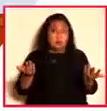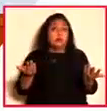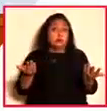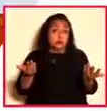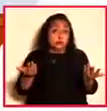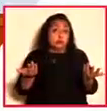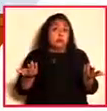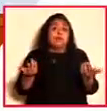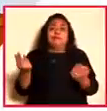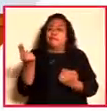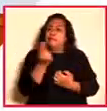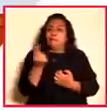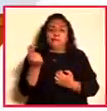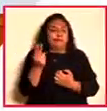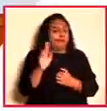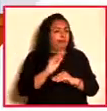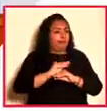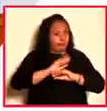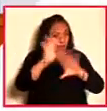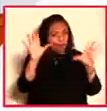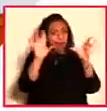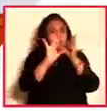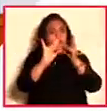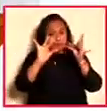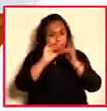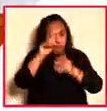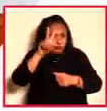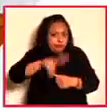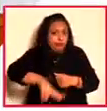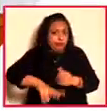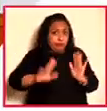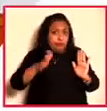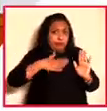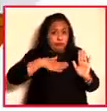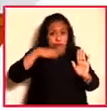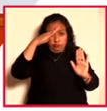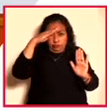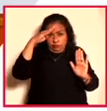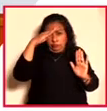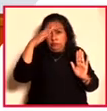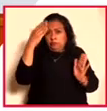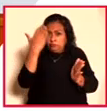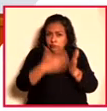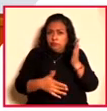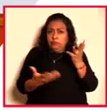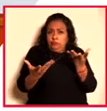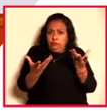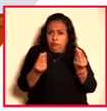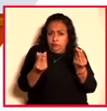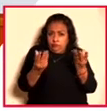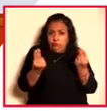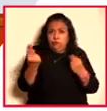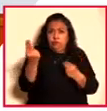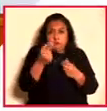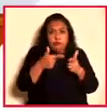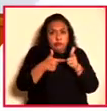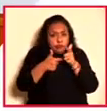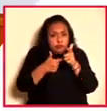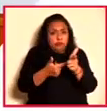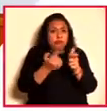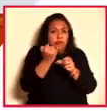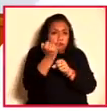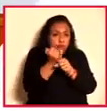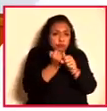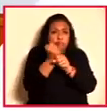hay que poner las cosas en su lugar. Yo creo que queda mucho, o sea, hay que continuar investigando.